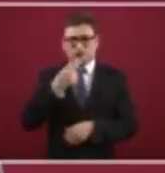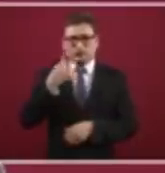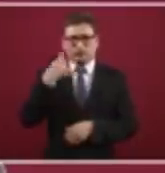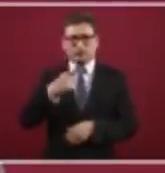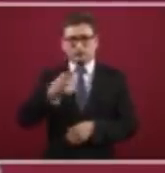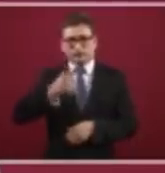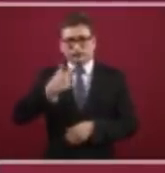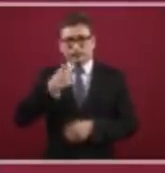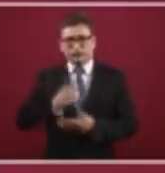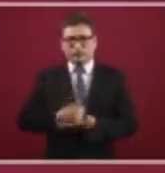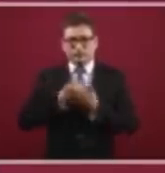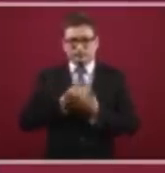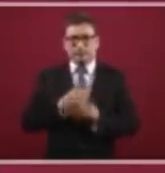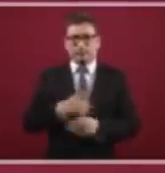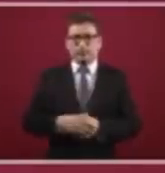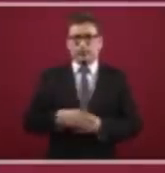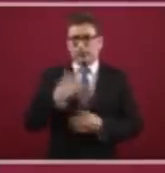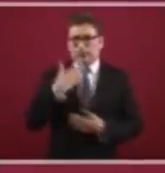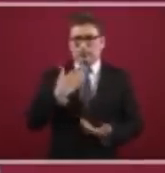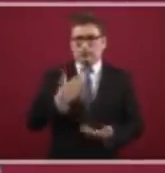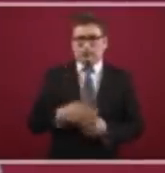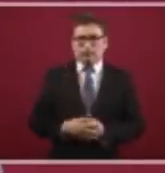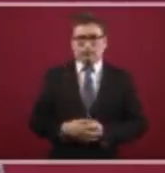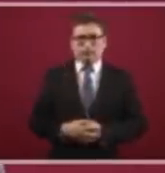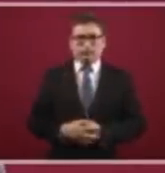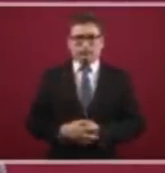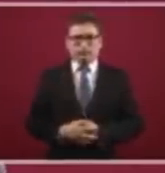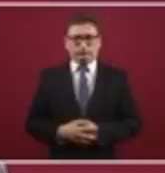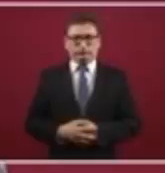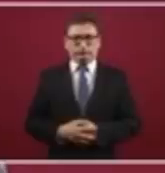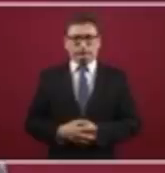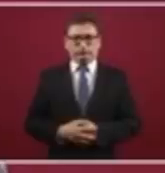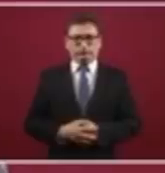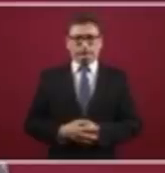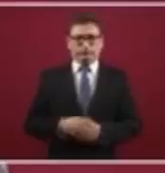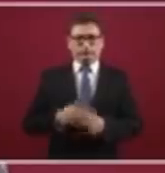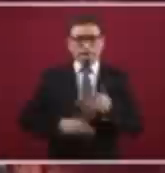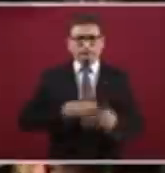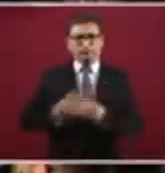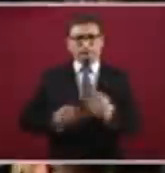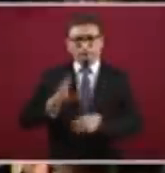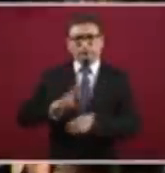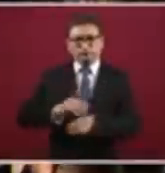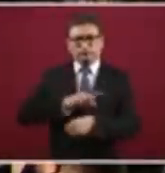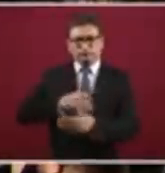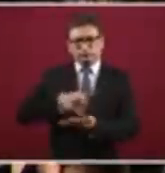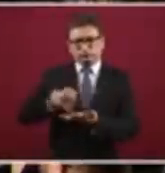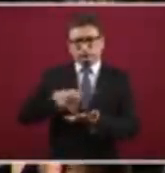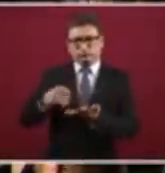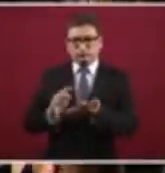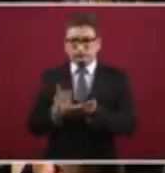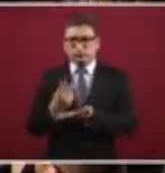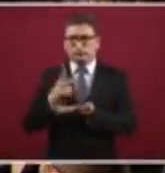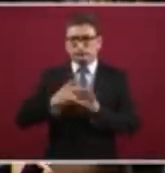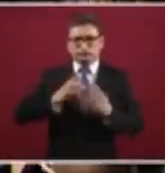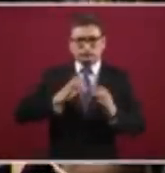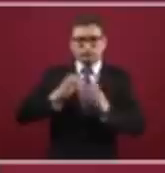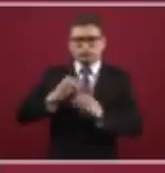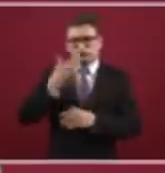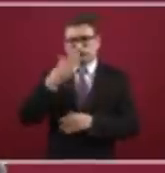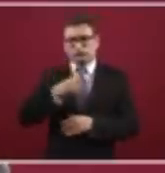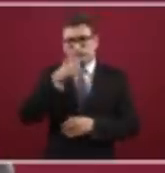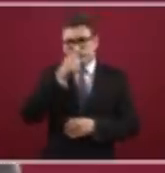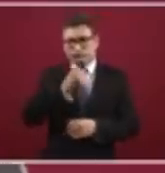misma por lo cual existen ya condiciones para permitir su cultivo regulado por la secretaría de